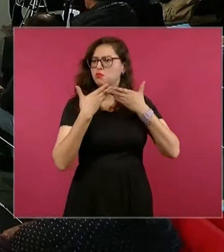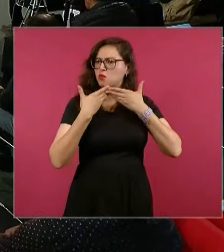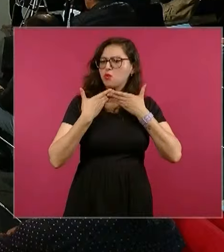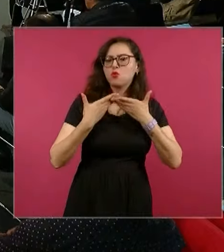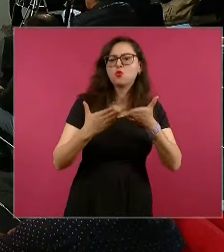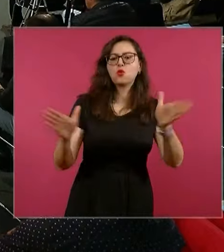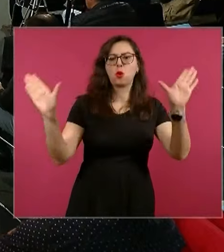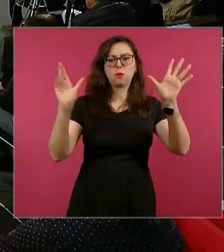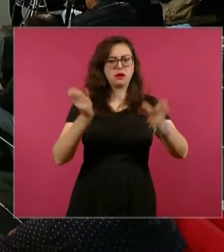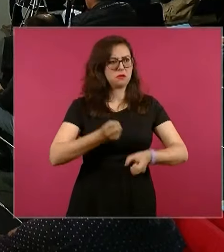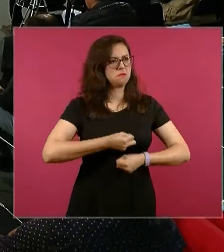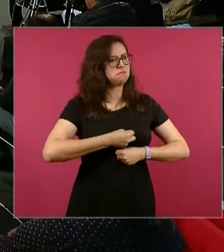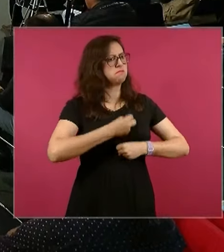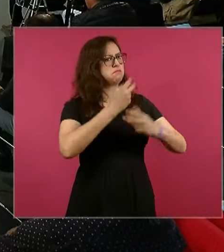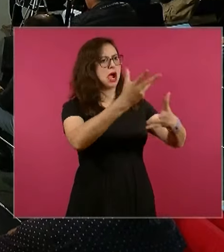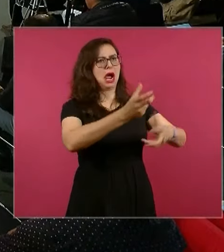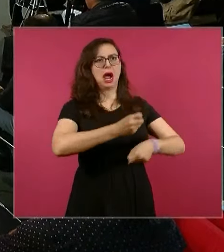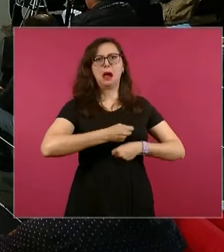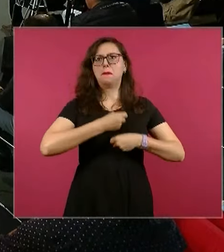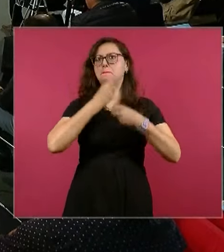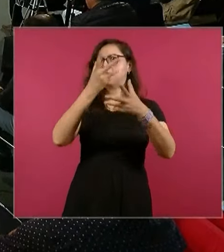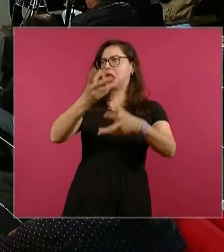de